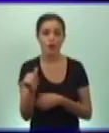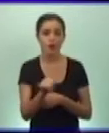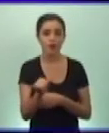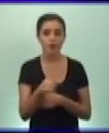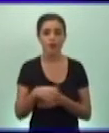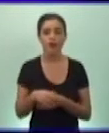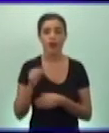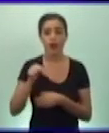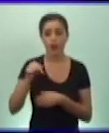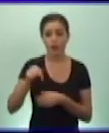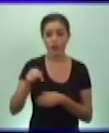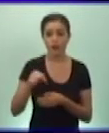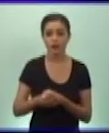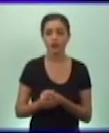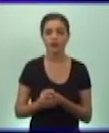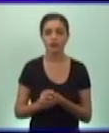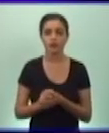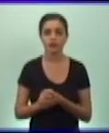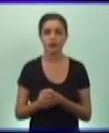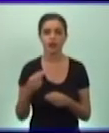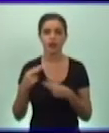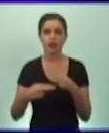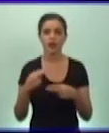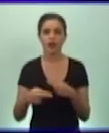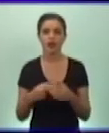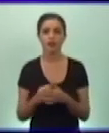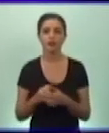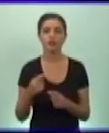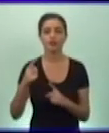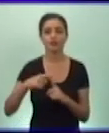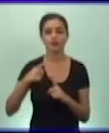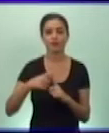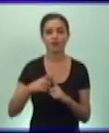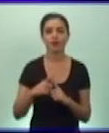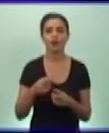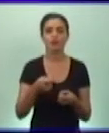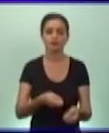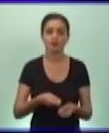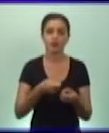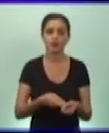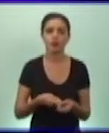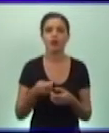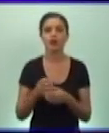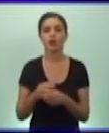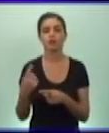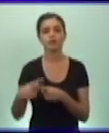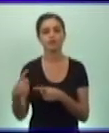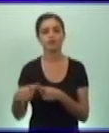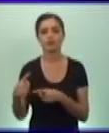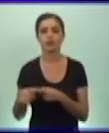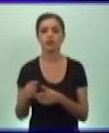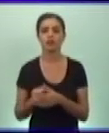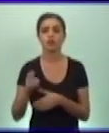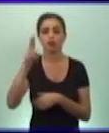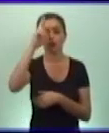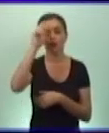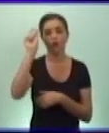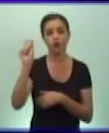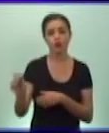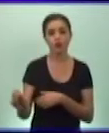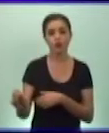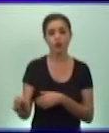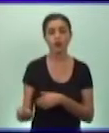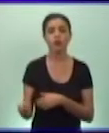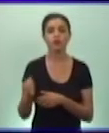actualidad han ido a realizar tareas de impacto tanto en la agricultura, la pesquisa activa que realizan los estudiantes de medicina y muchos